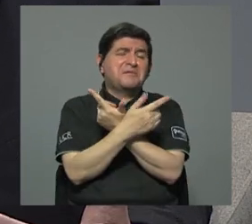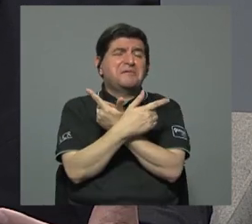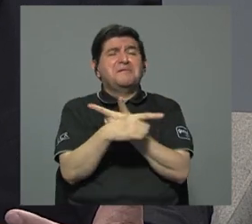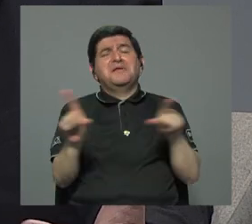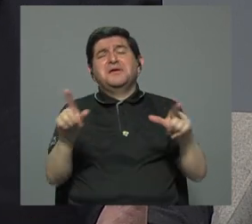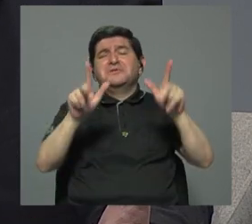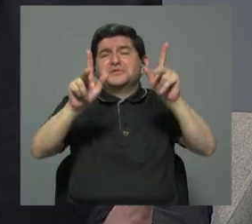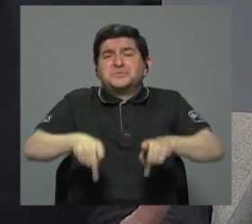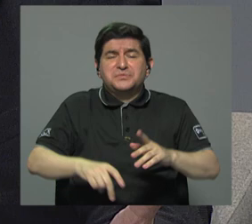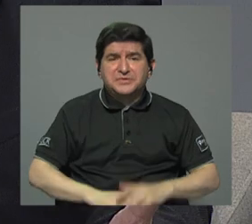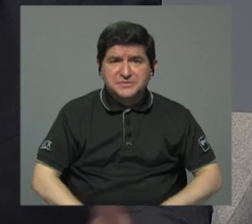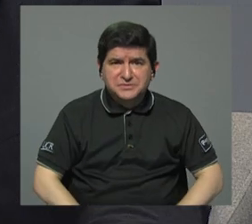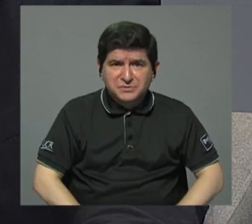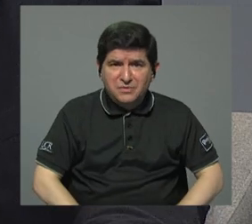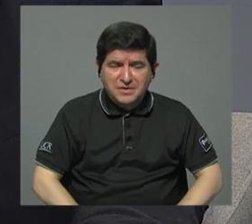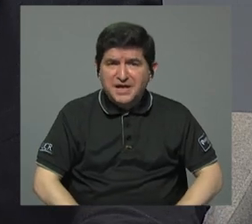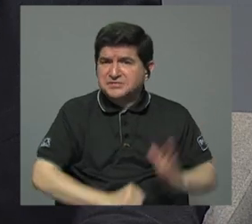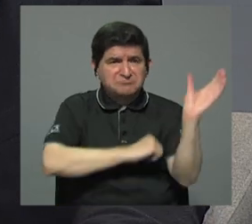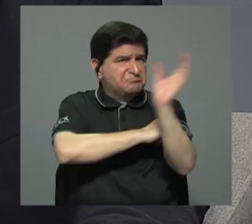a